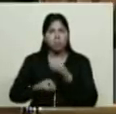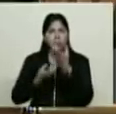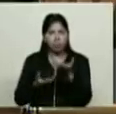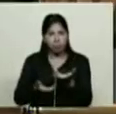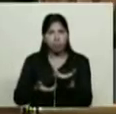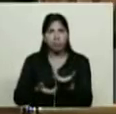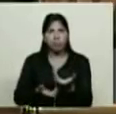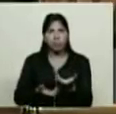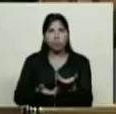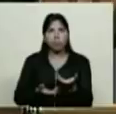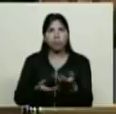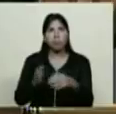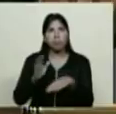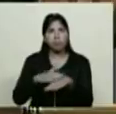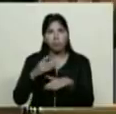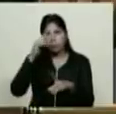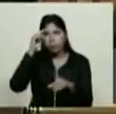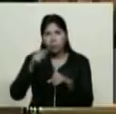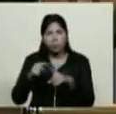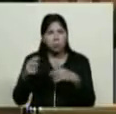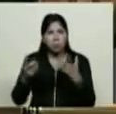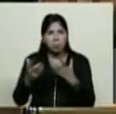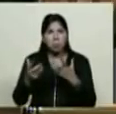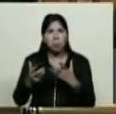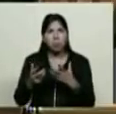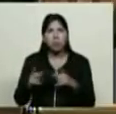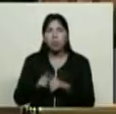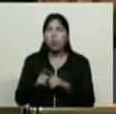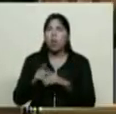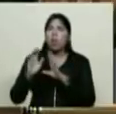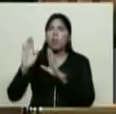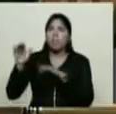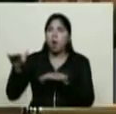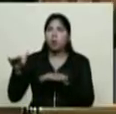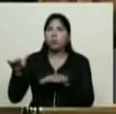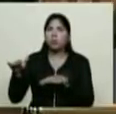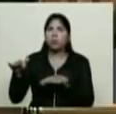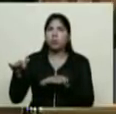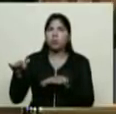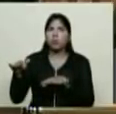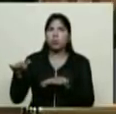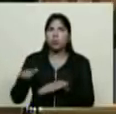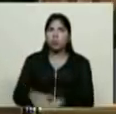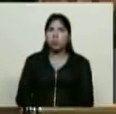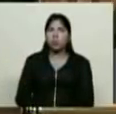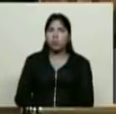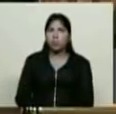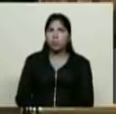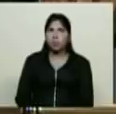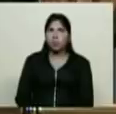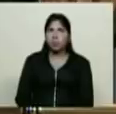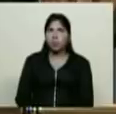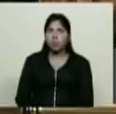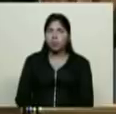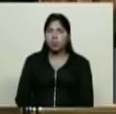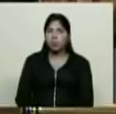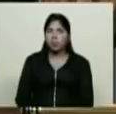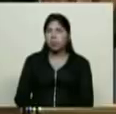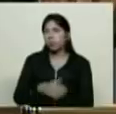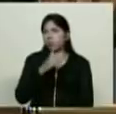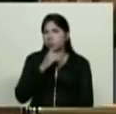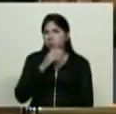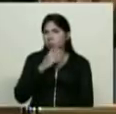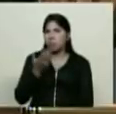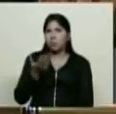estas sanciones ocurren con el propósito de colaborar con la mesa de diálogo, carece de cualquier teoría lógica